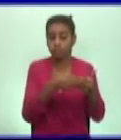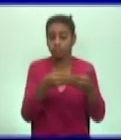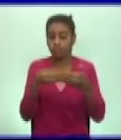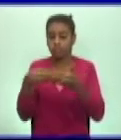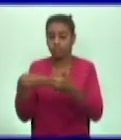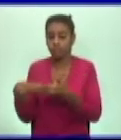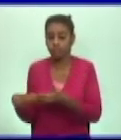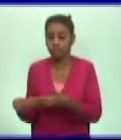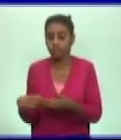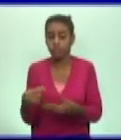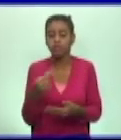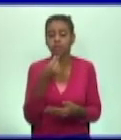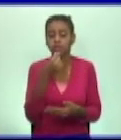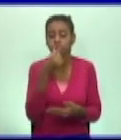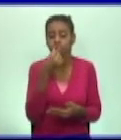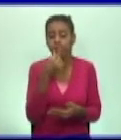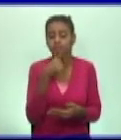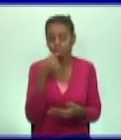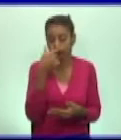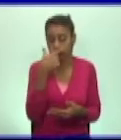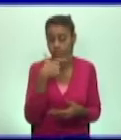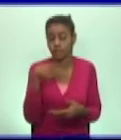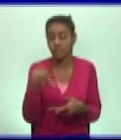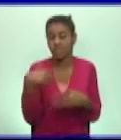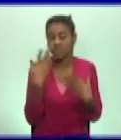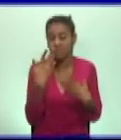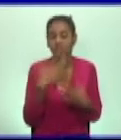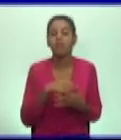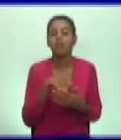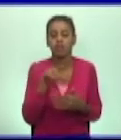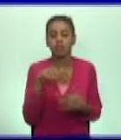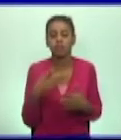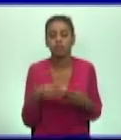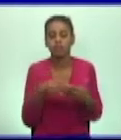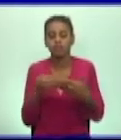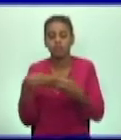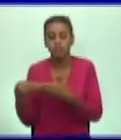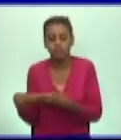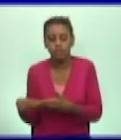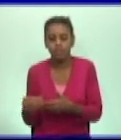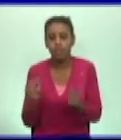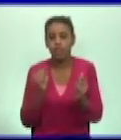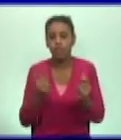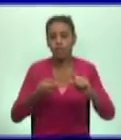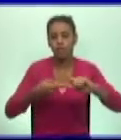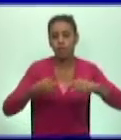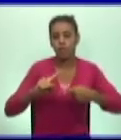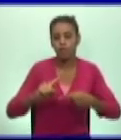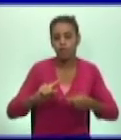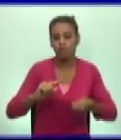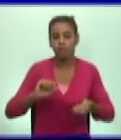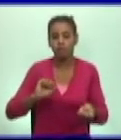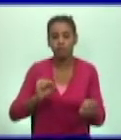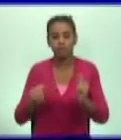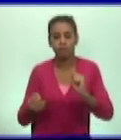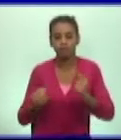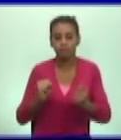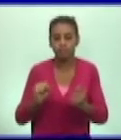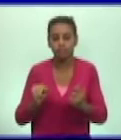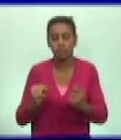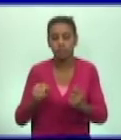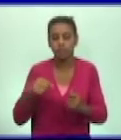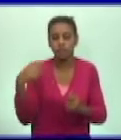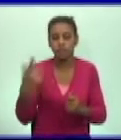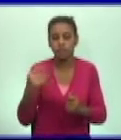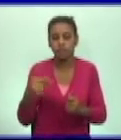en contra de los japoneses, pero también dirigió esa lucha de enfrentamiento a los colonizadores franceses. Es importante que vamos a ver un poco